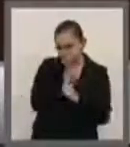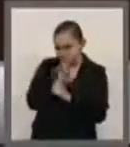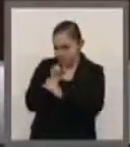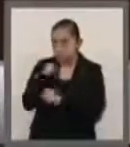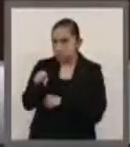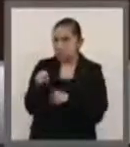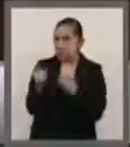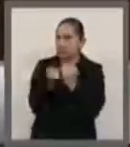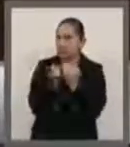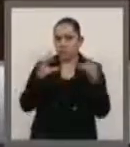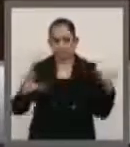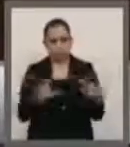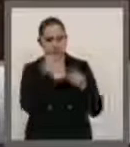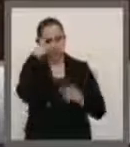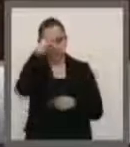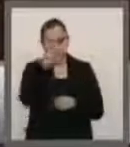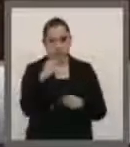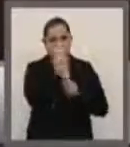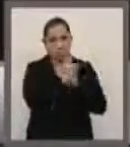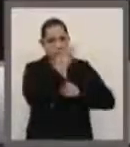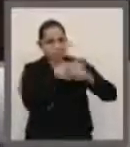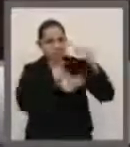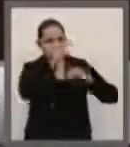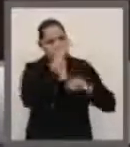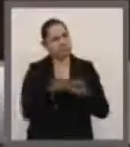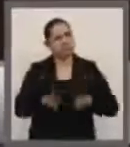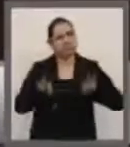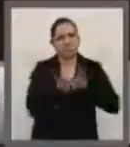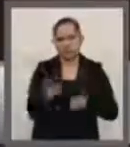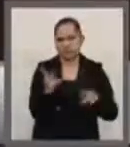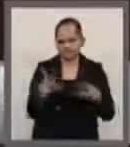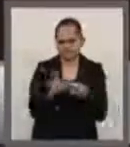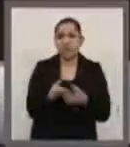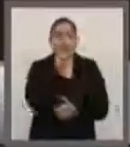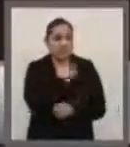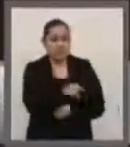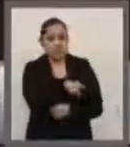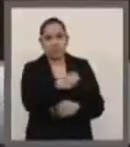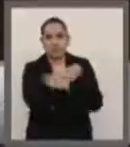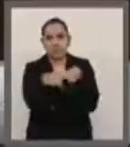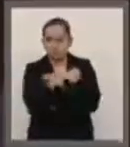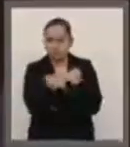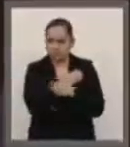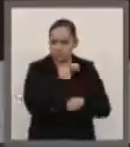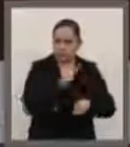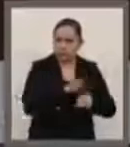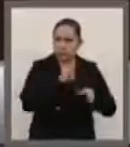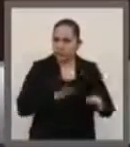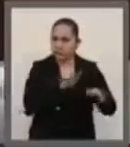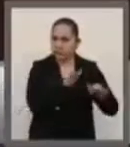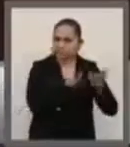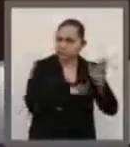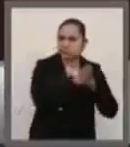del país, dado que el fomento a la educación, junto con el impulso a la ciencia y a la tecnología,